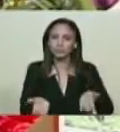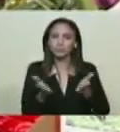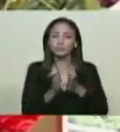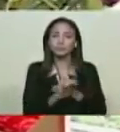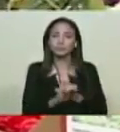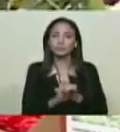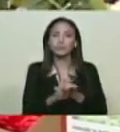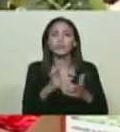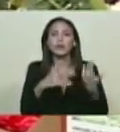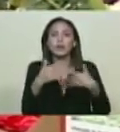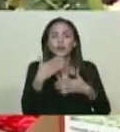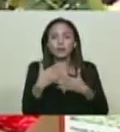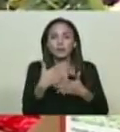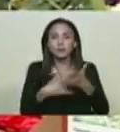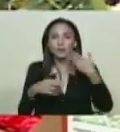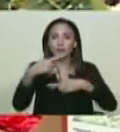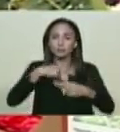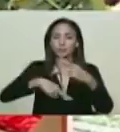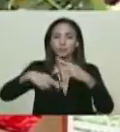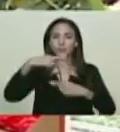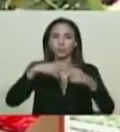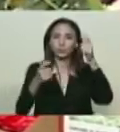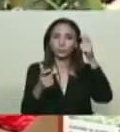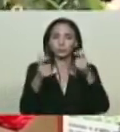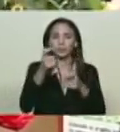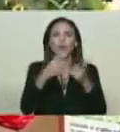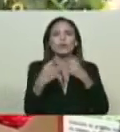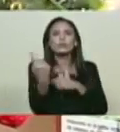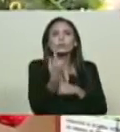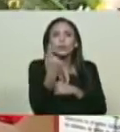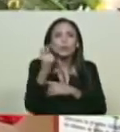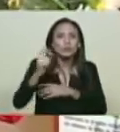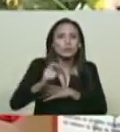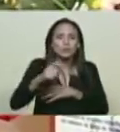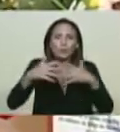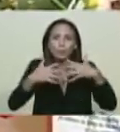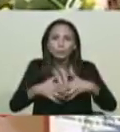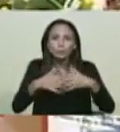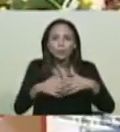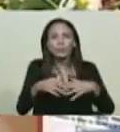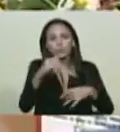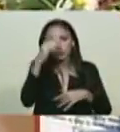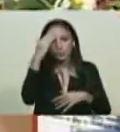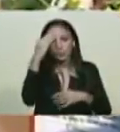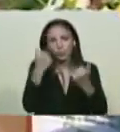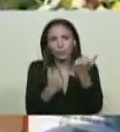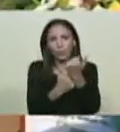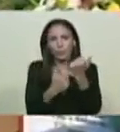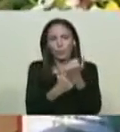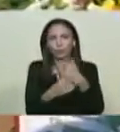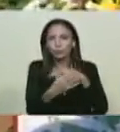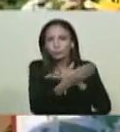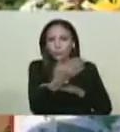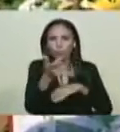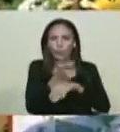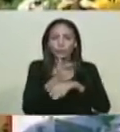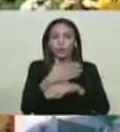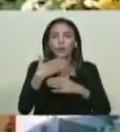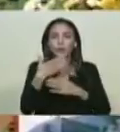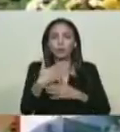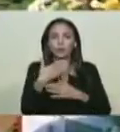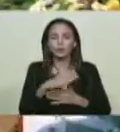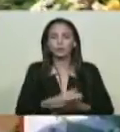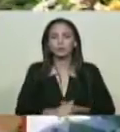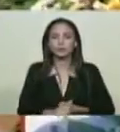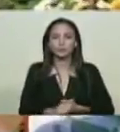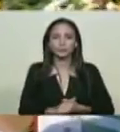tenemos gracias a la revolución. Solo necesitamos las plantas y sé que podemos contar con ustedes. Le agradecemos al presidente que nos tome en